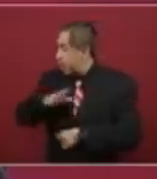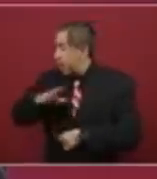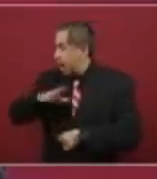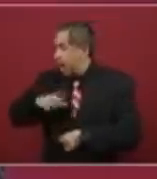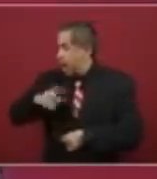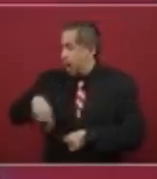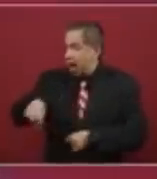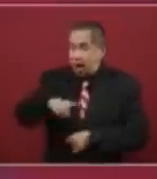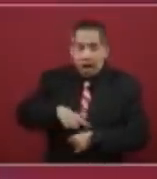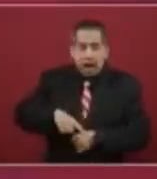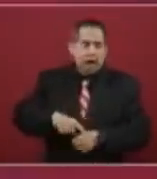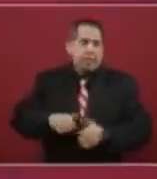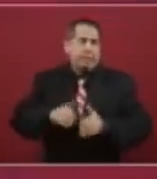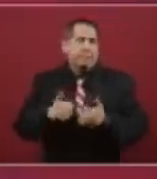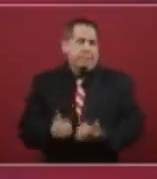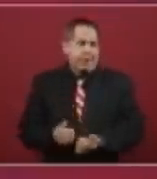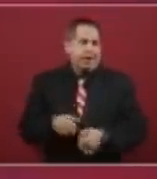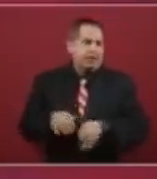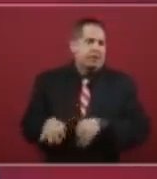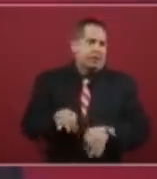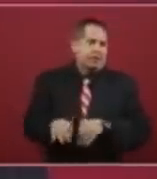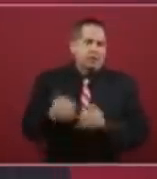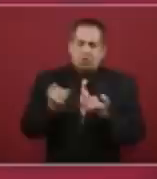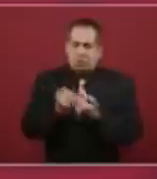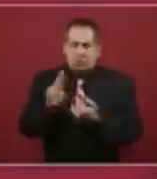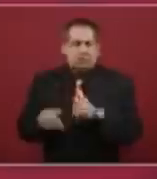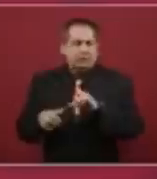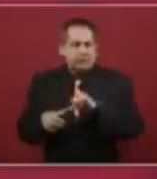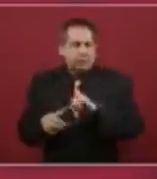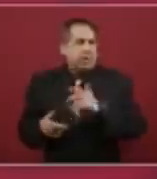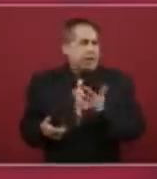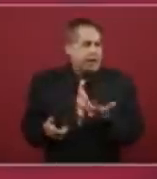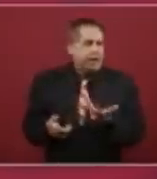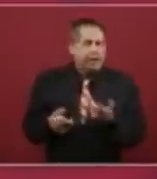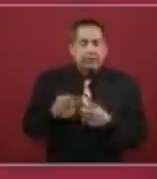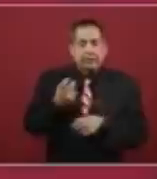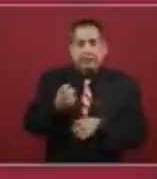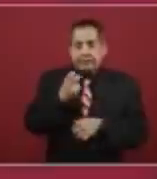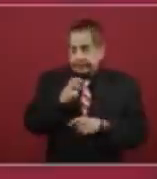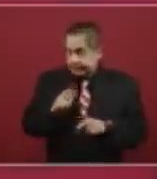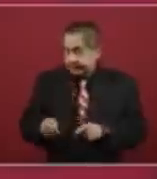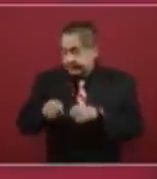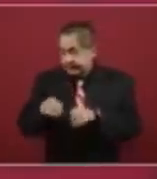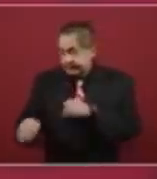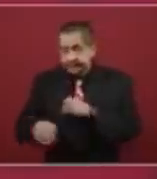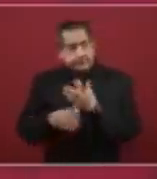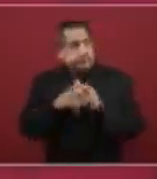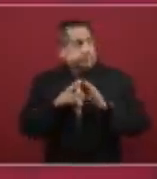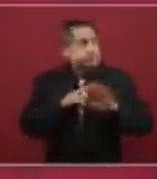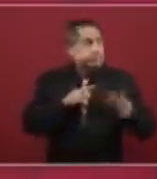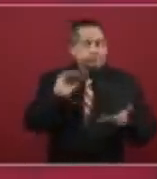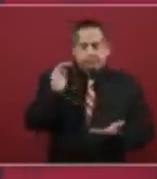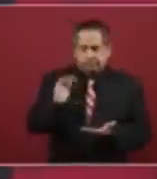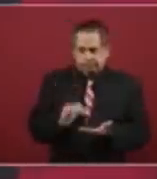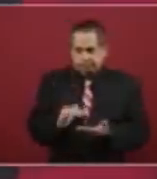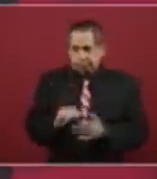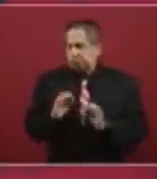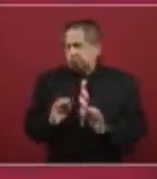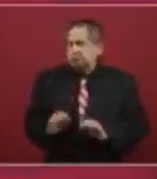va a aminorar mucho el flujo migratorio. Eso es lo que puedo decir,